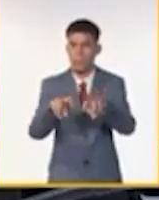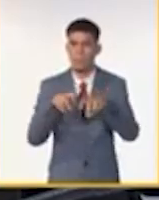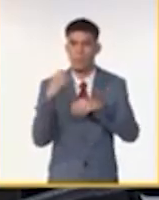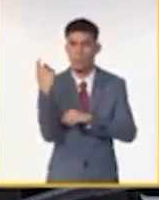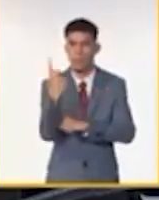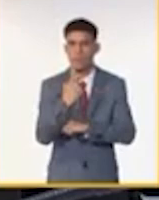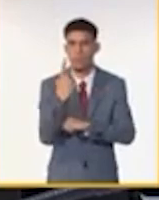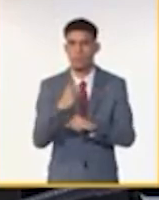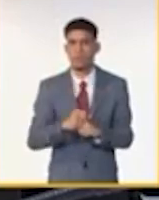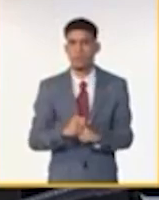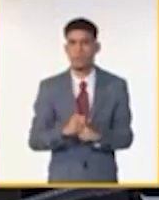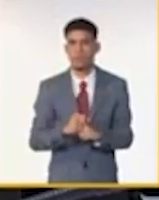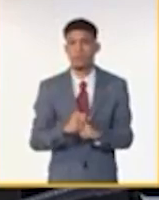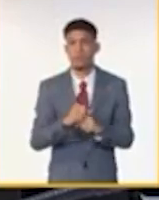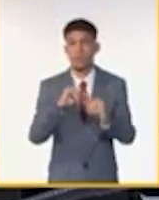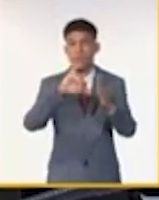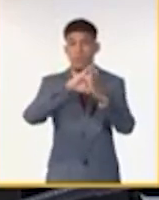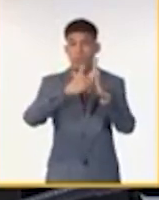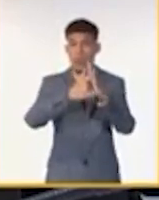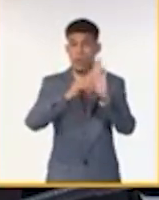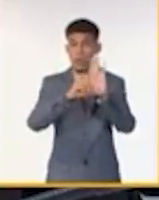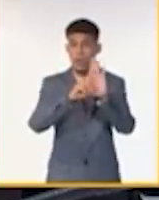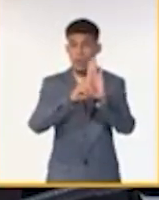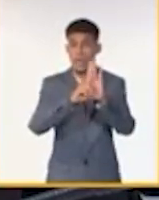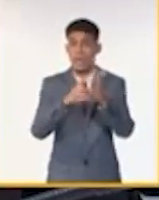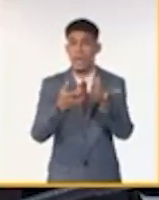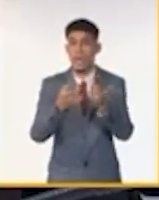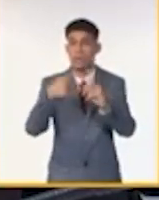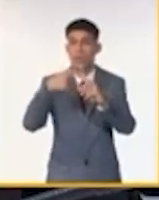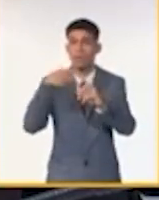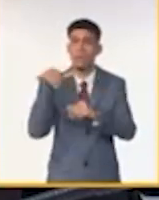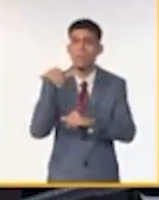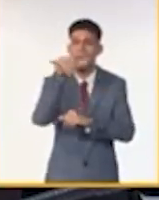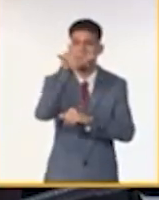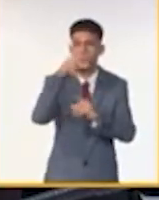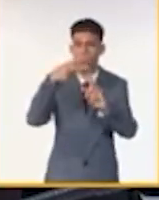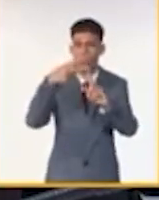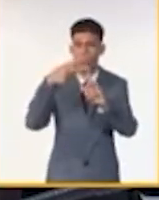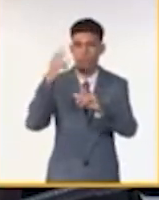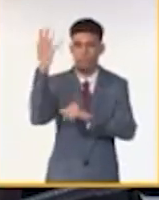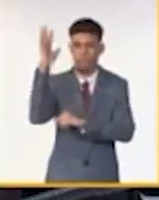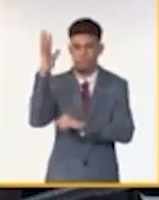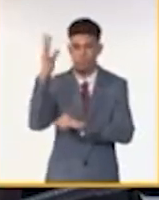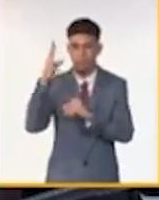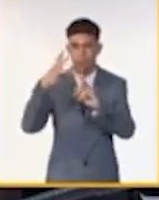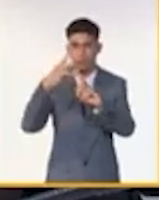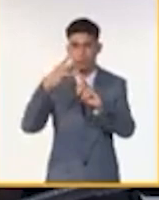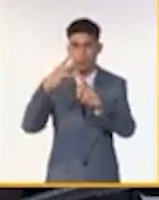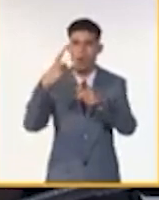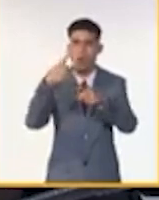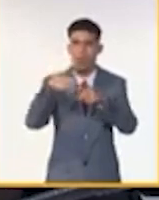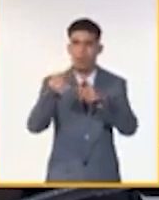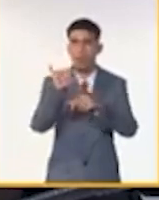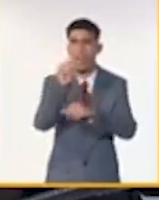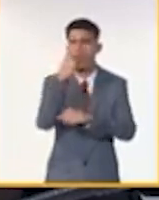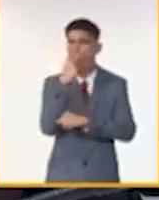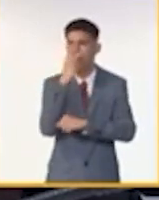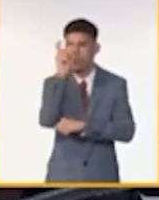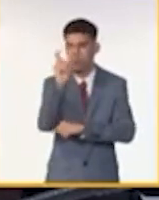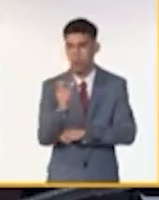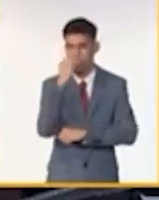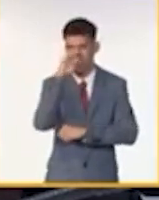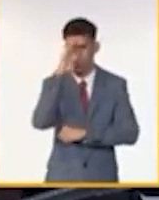es un proyecto de ley de migración extranjería otro y otro de ciudadanía en esos tres